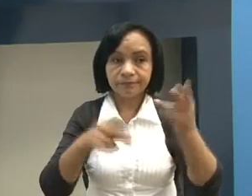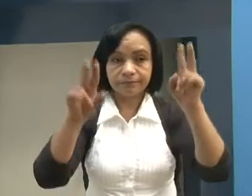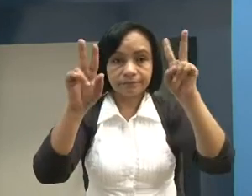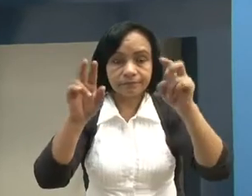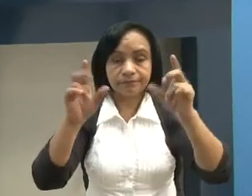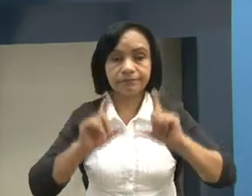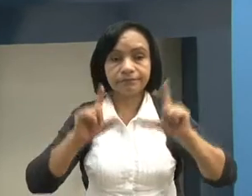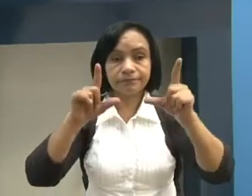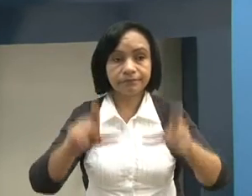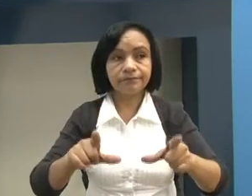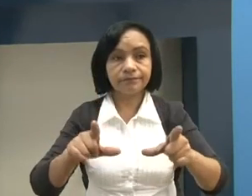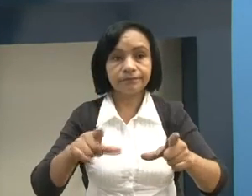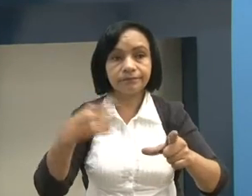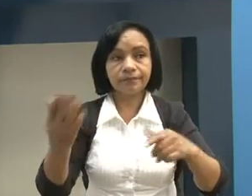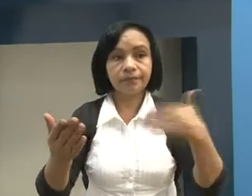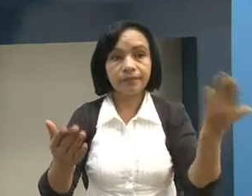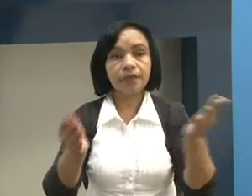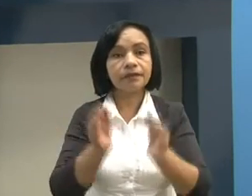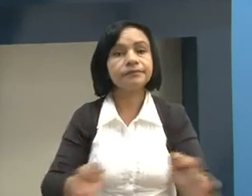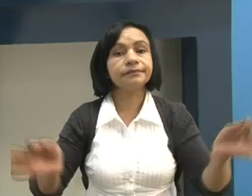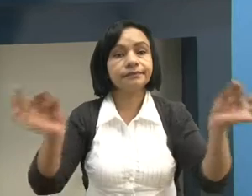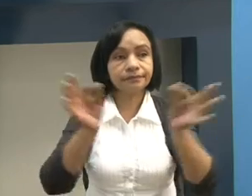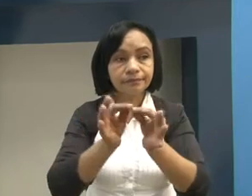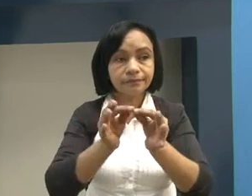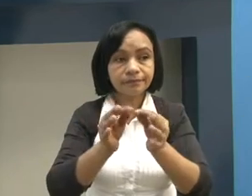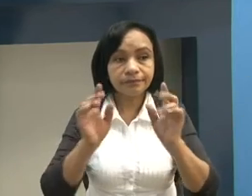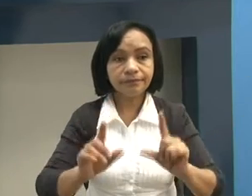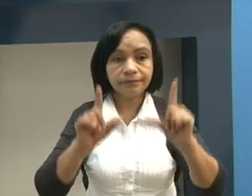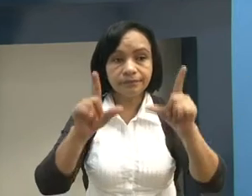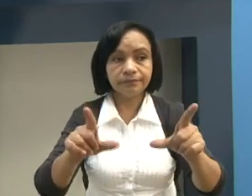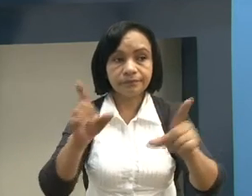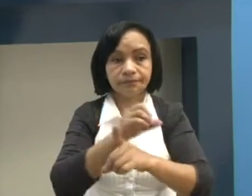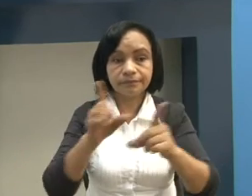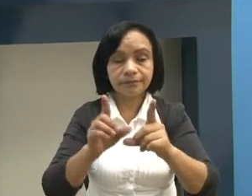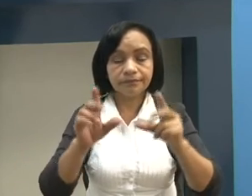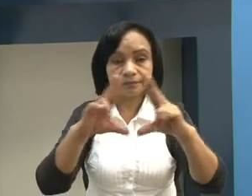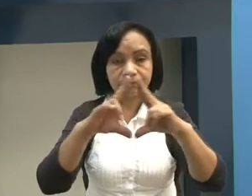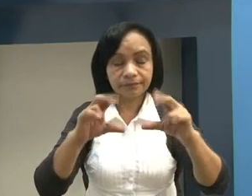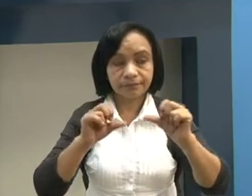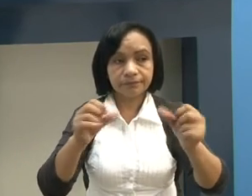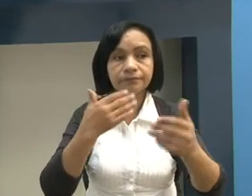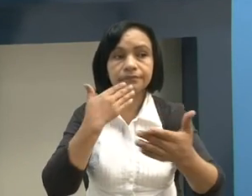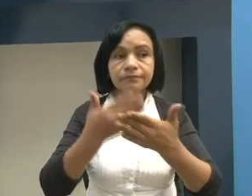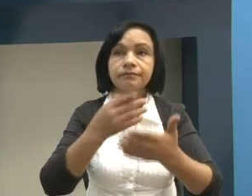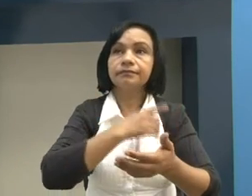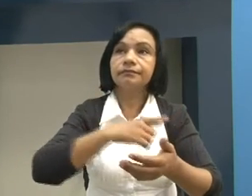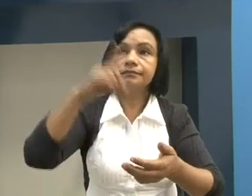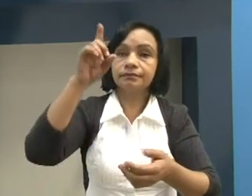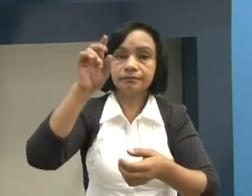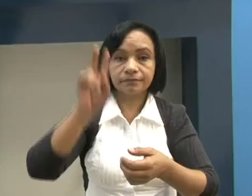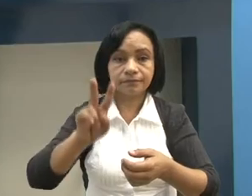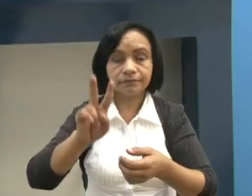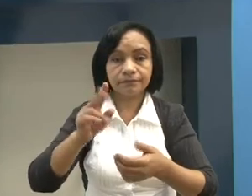de la matrícula. ¿Cuán determinante esa retención de matrícula que tiene nuestro país en esta, gracias a Dios, segunda etapa